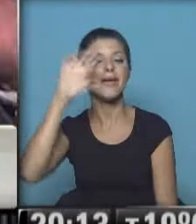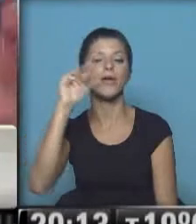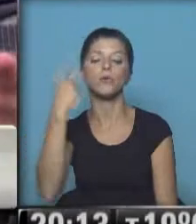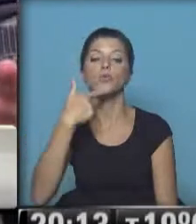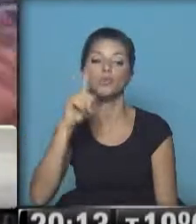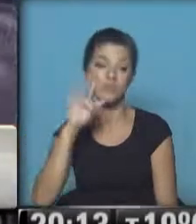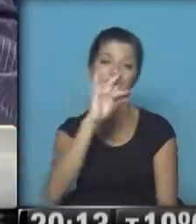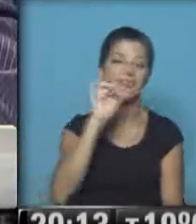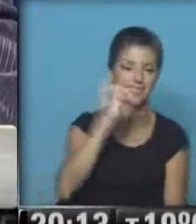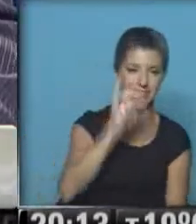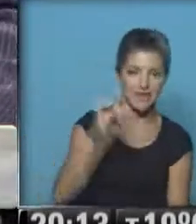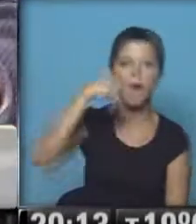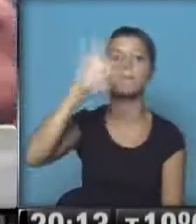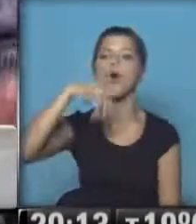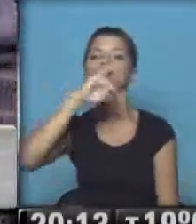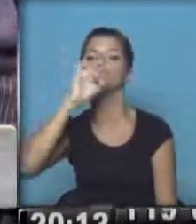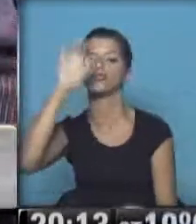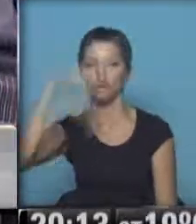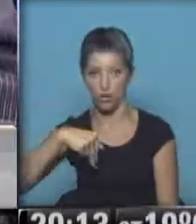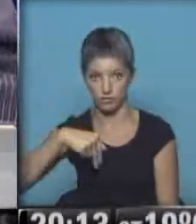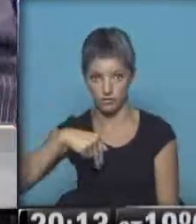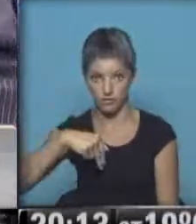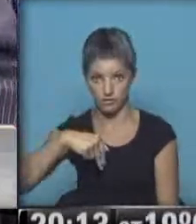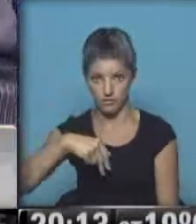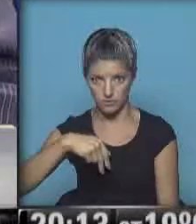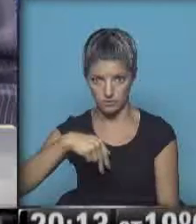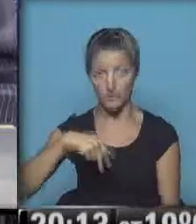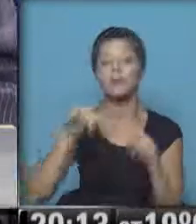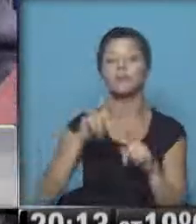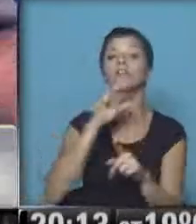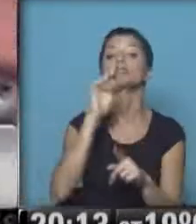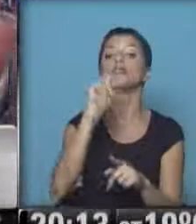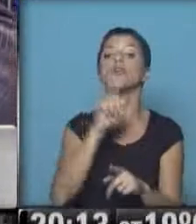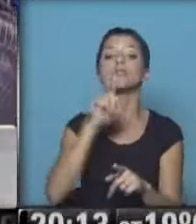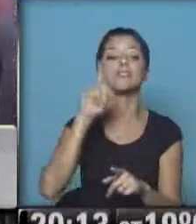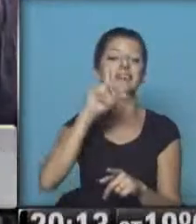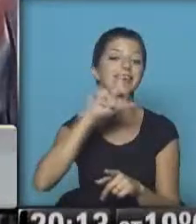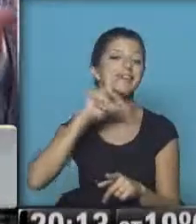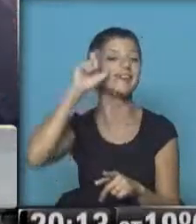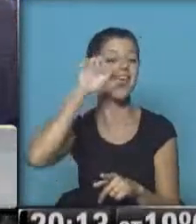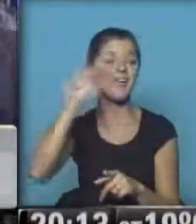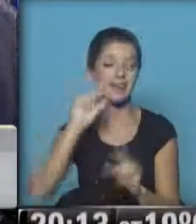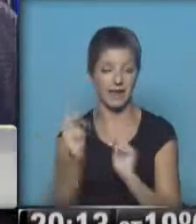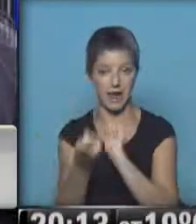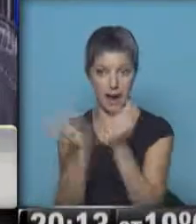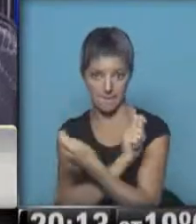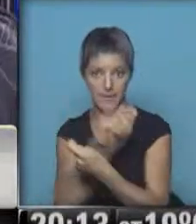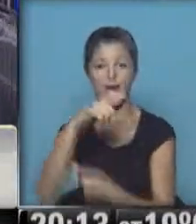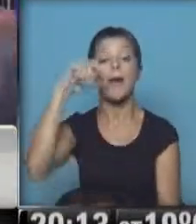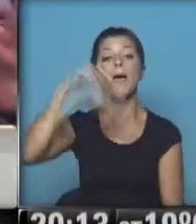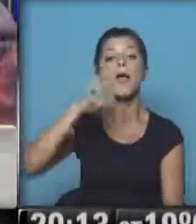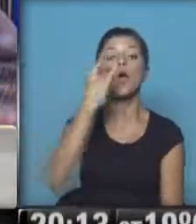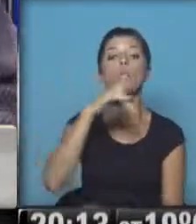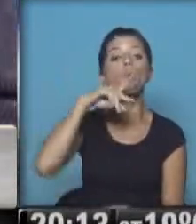Cata, Urdizo, Monzón. O sea, salió Torcinieri, en este caso, y Monzón después. Meli, Cubas, Lodeiro,